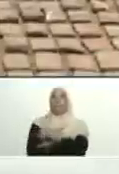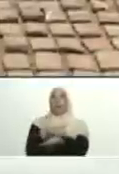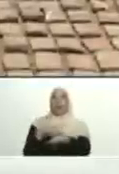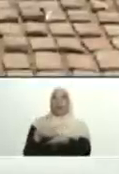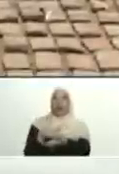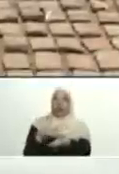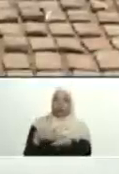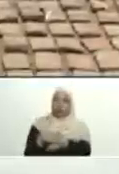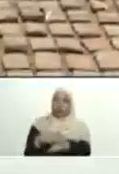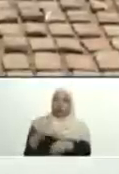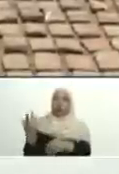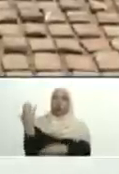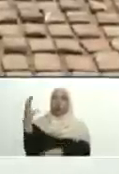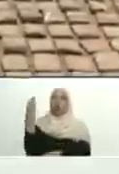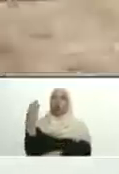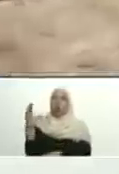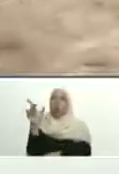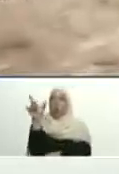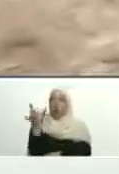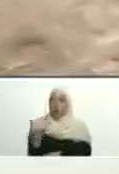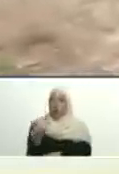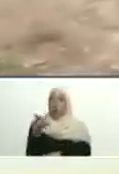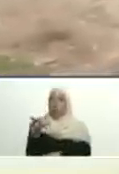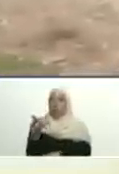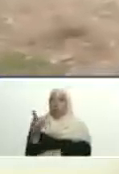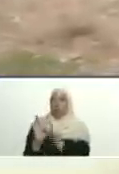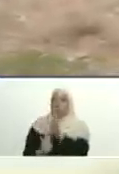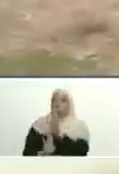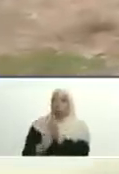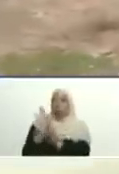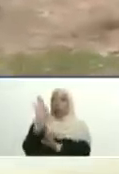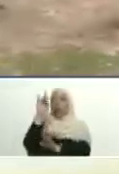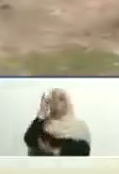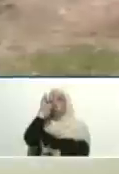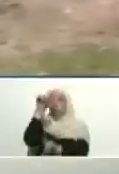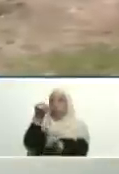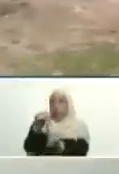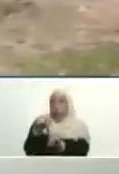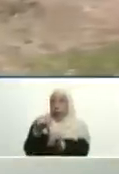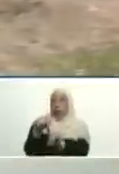Velásquez en Colombia. Y hay que incrementar la coordinación